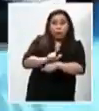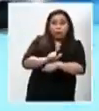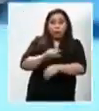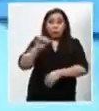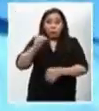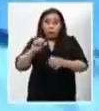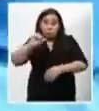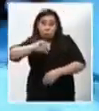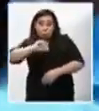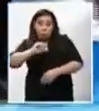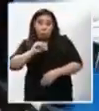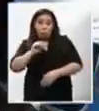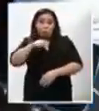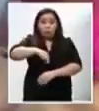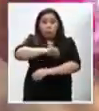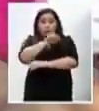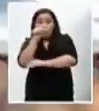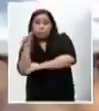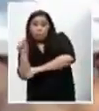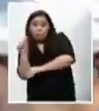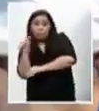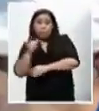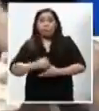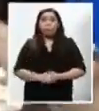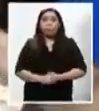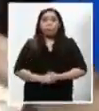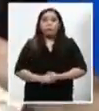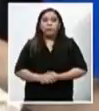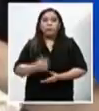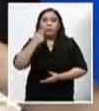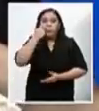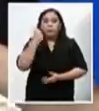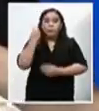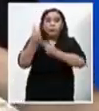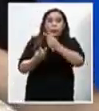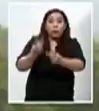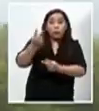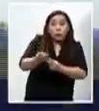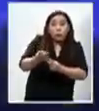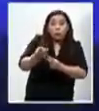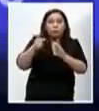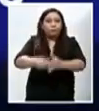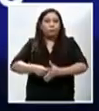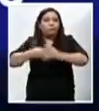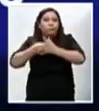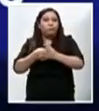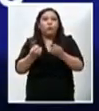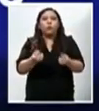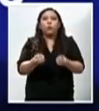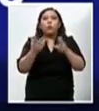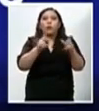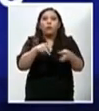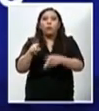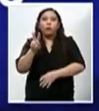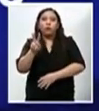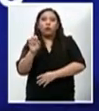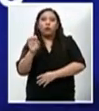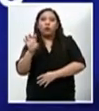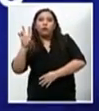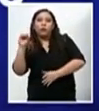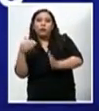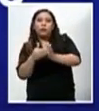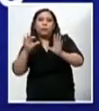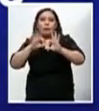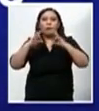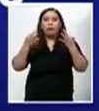Golfo de Fonseca, con la misión de reactivar la industria del turismo, porque de ello dependen 270 mil